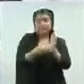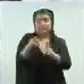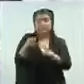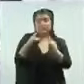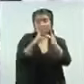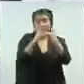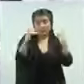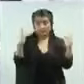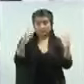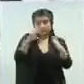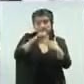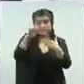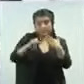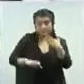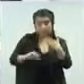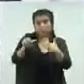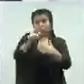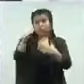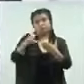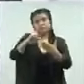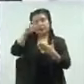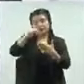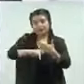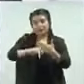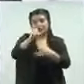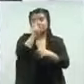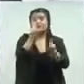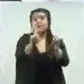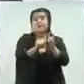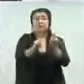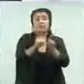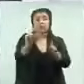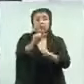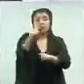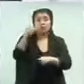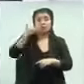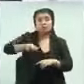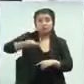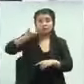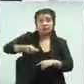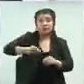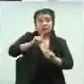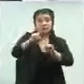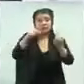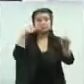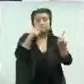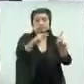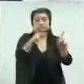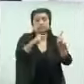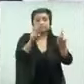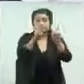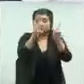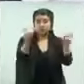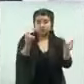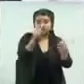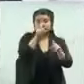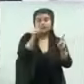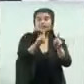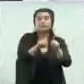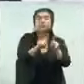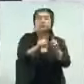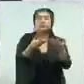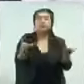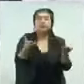Sayacchepetén, ahí están tirados otros proyectos, ahí hay otros diputados que van a tomar la palabra en relación a lo mismo, y en relación